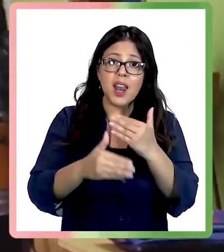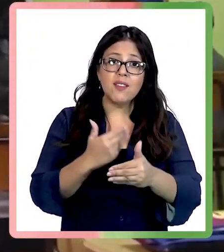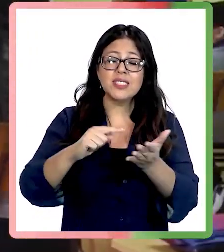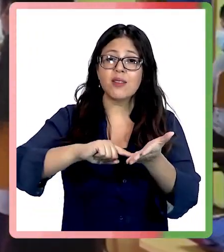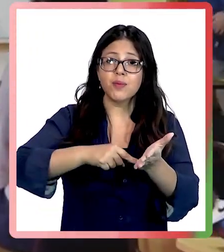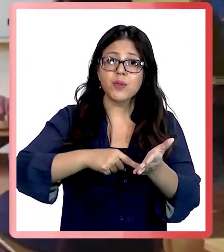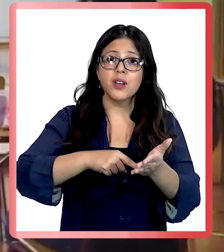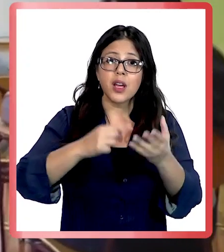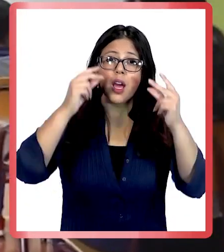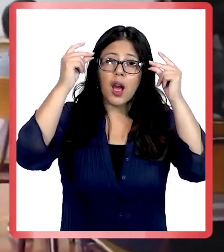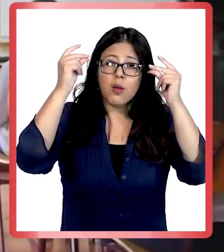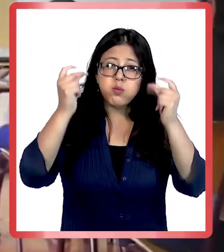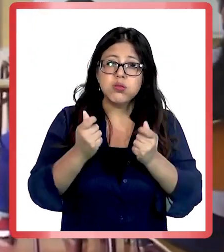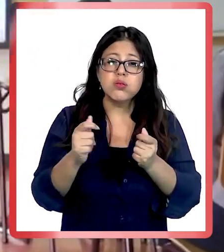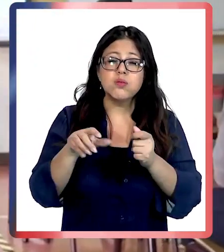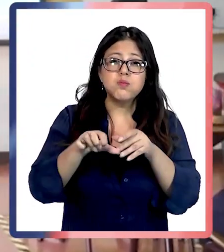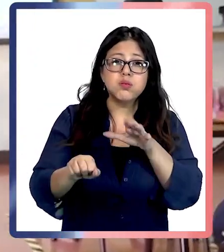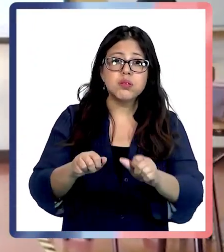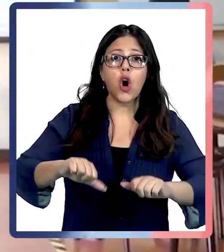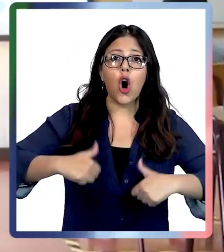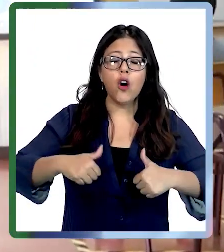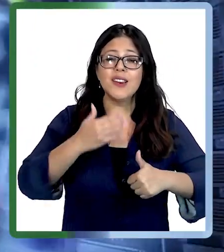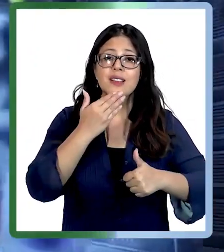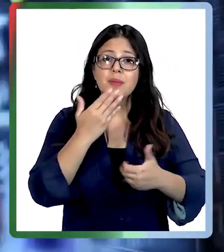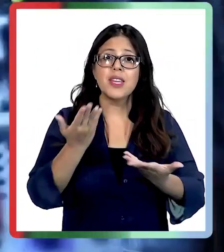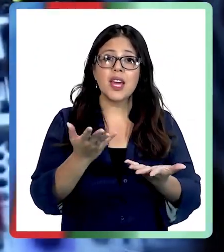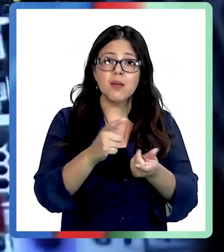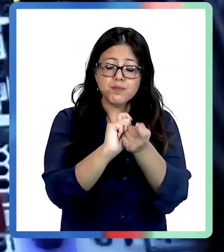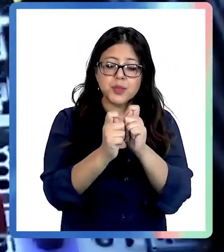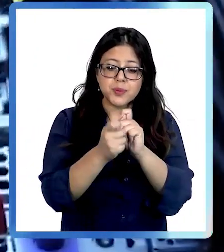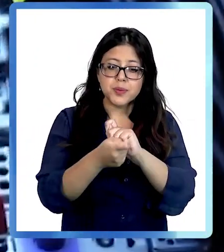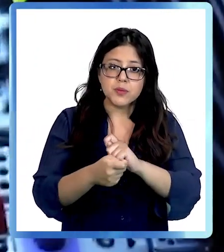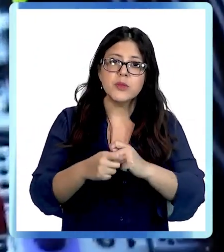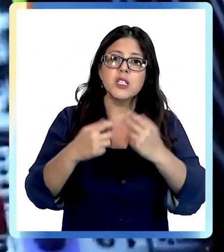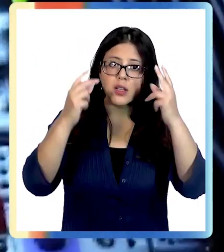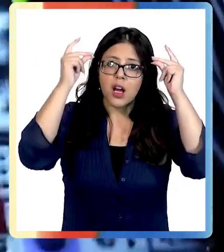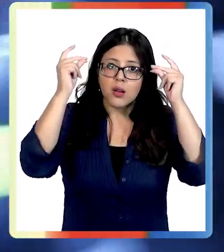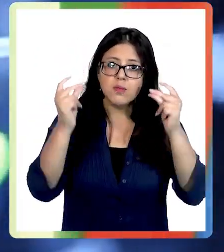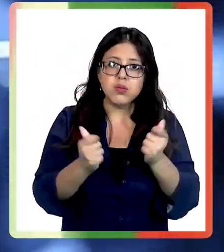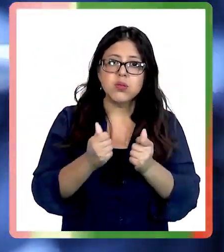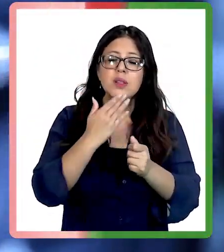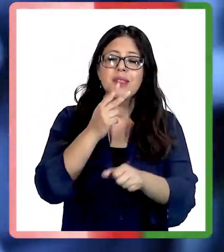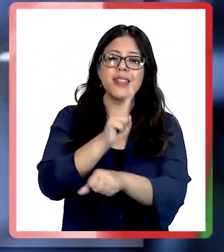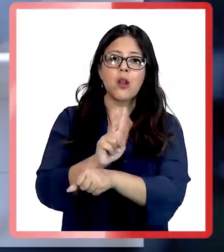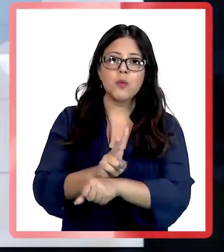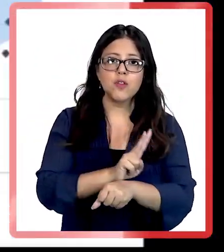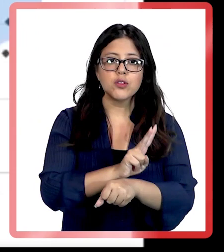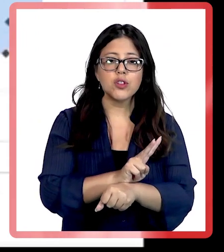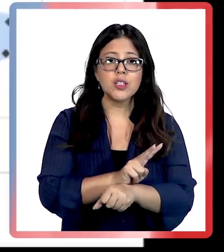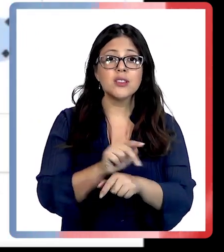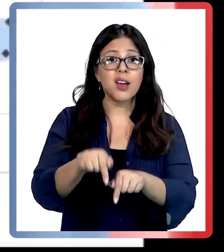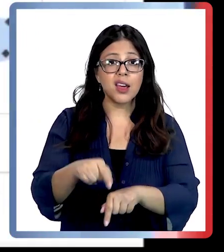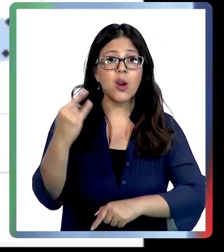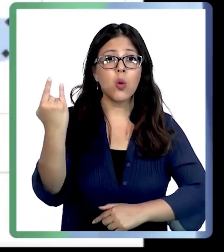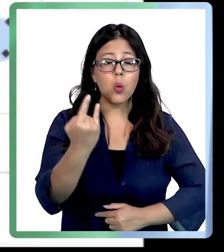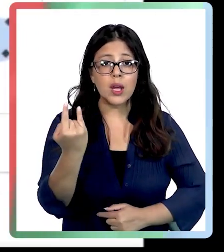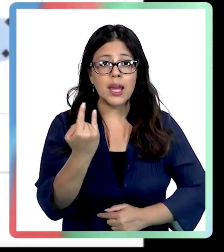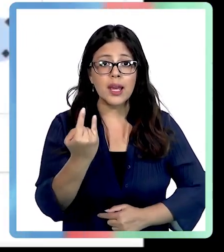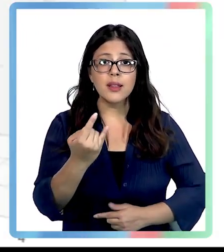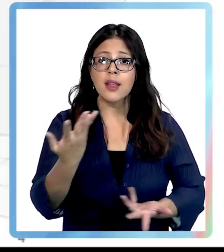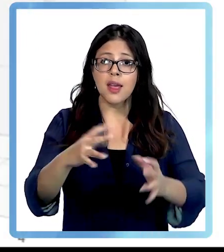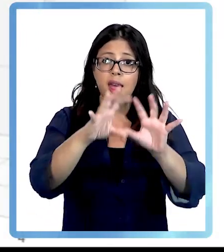permanentemente las competencias de los profesores es urgente porque el mundo enfrenta la cuarta Revolución Industrial